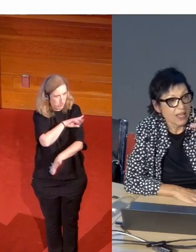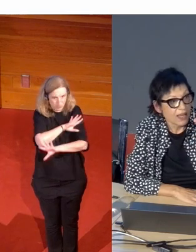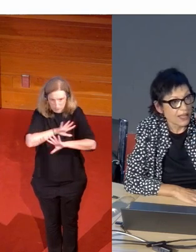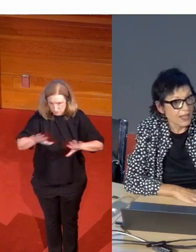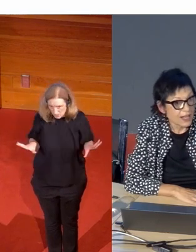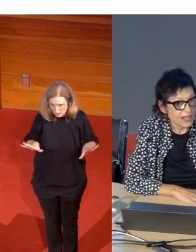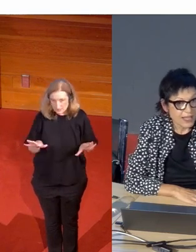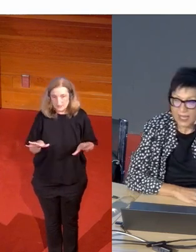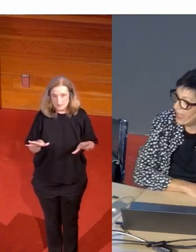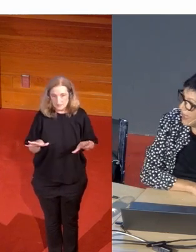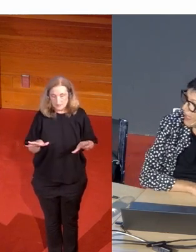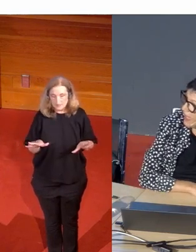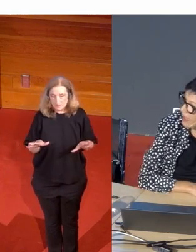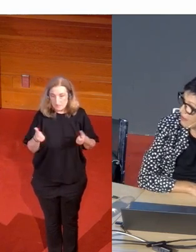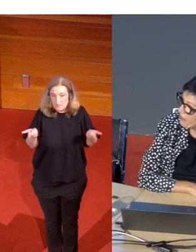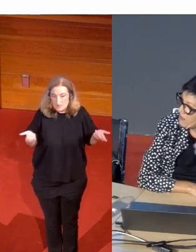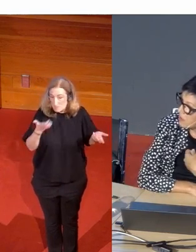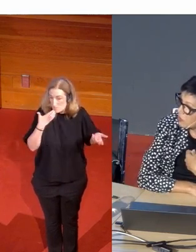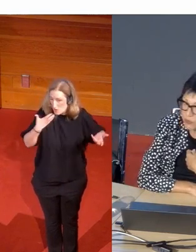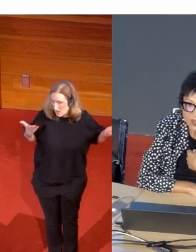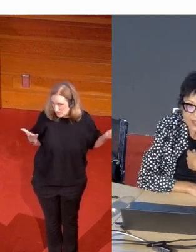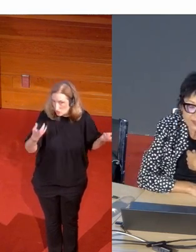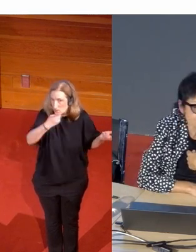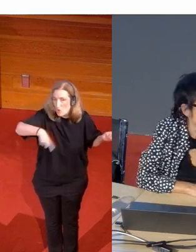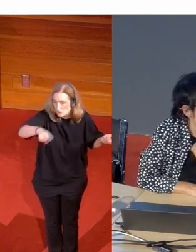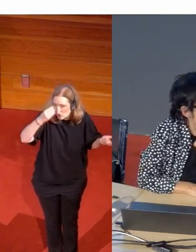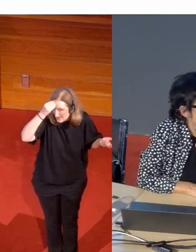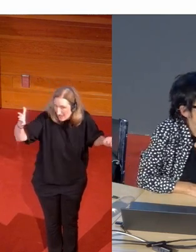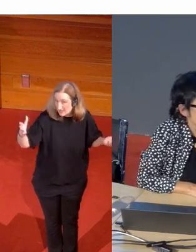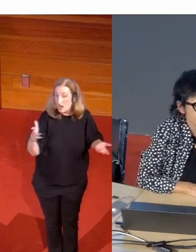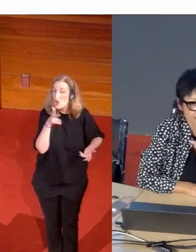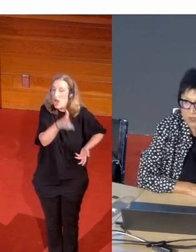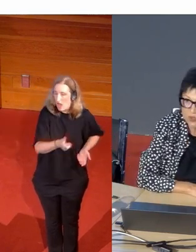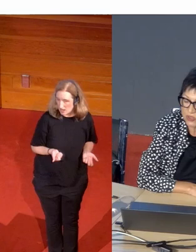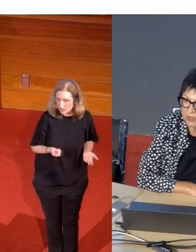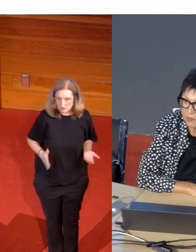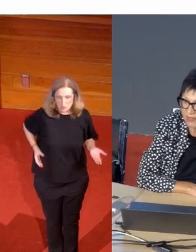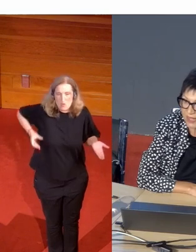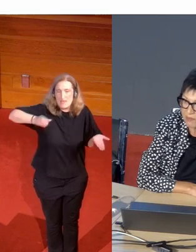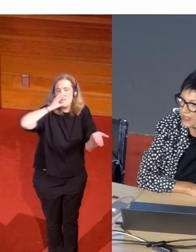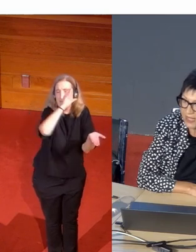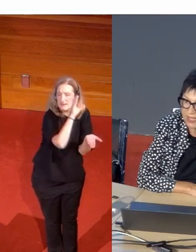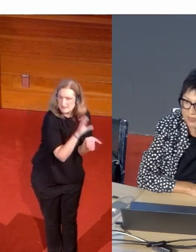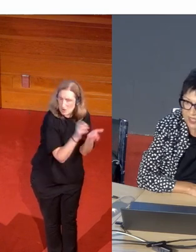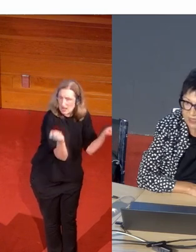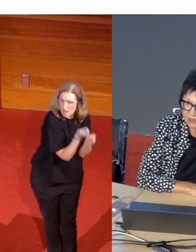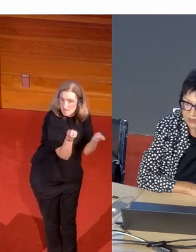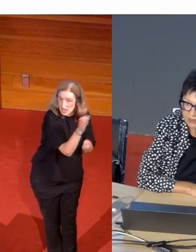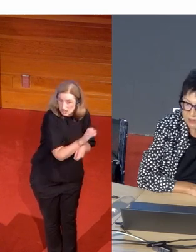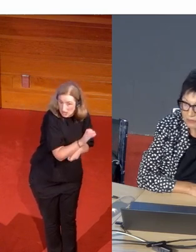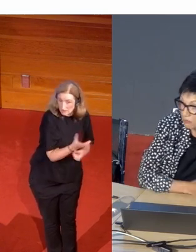bien eh si vosotros fuerais camala Harris dedicaría mucho tiempo a hacer Campaña en